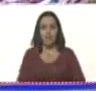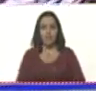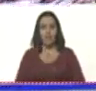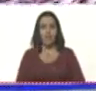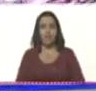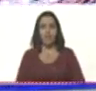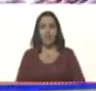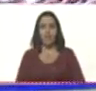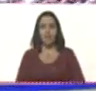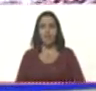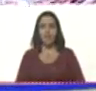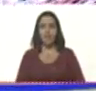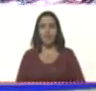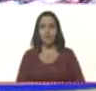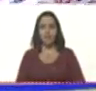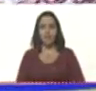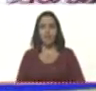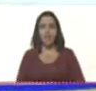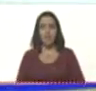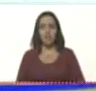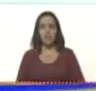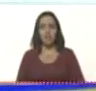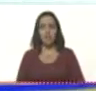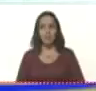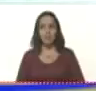camarada de toda la vida, que Dios lo bendiga.